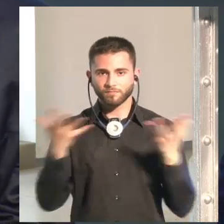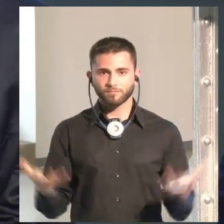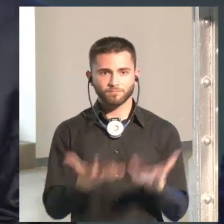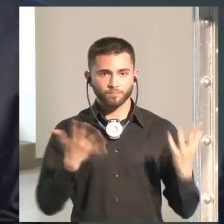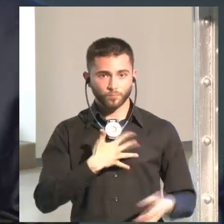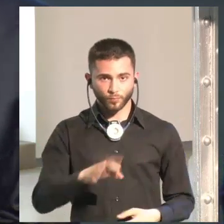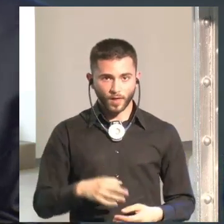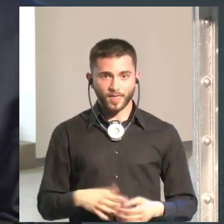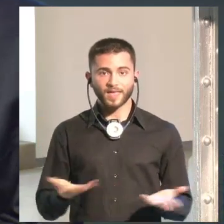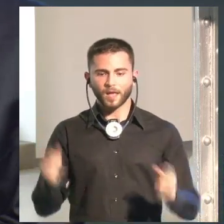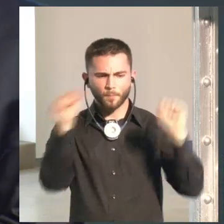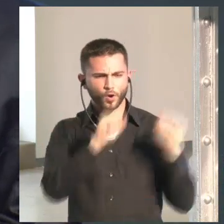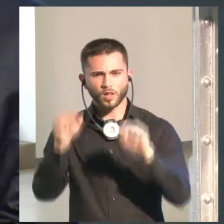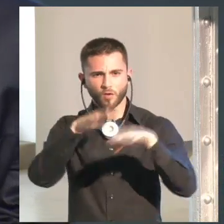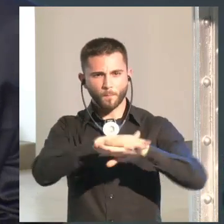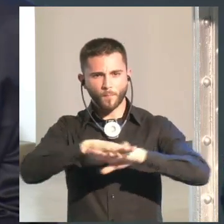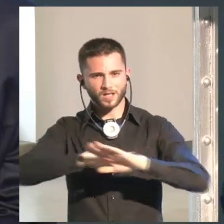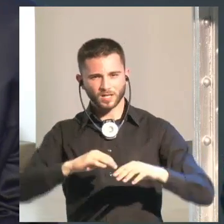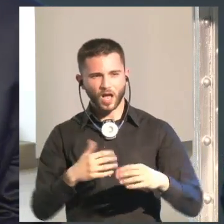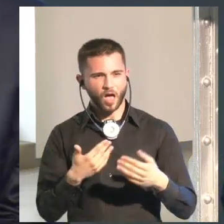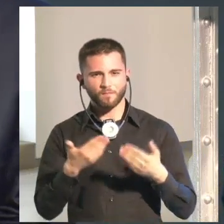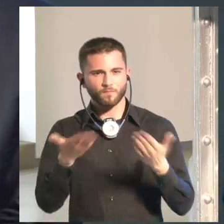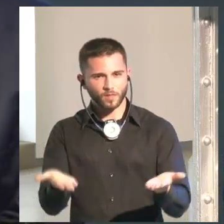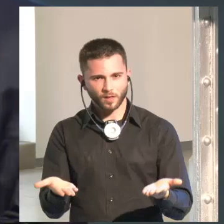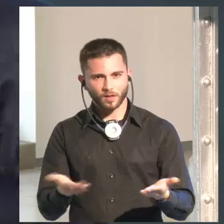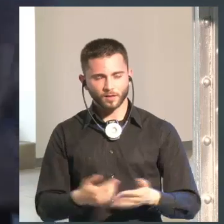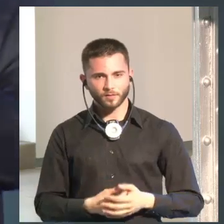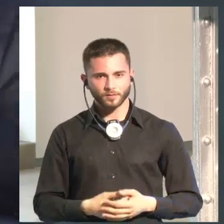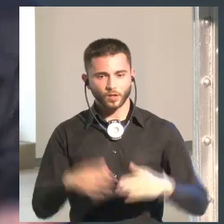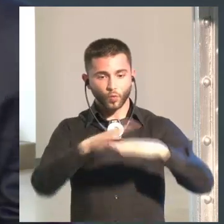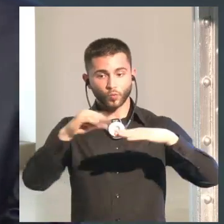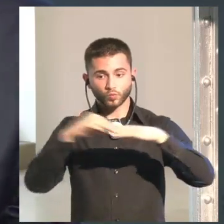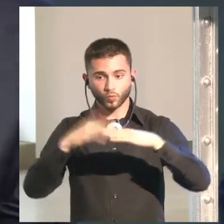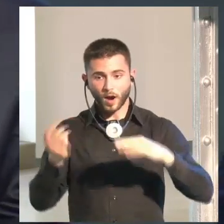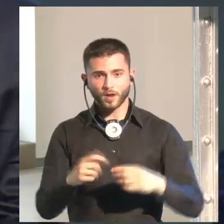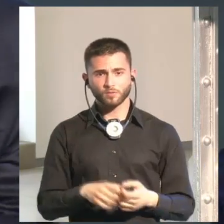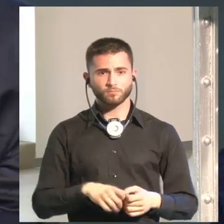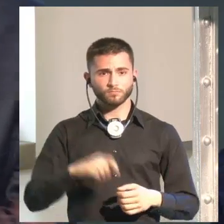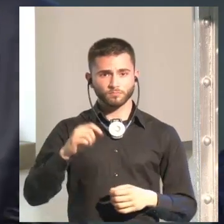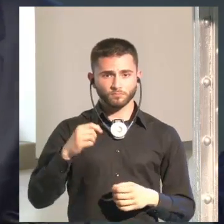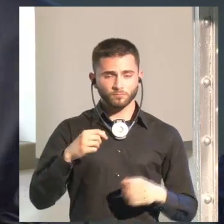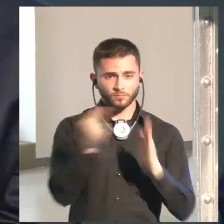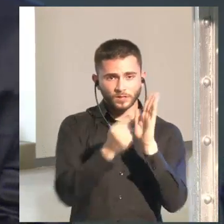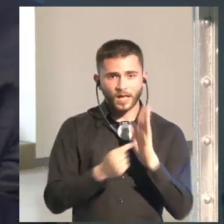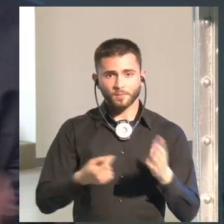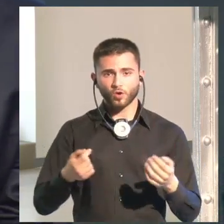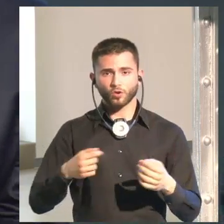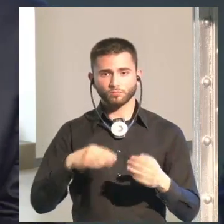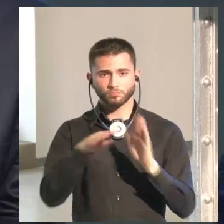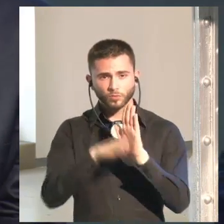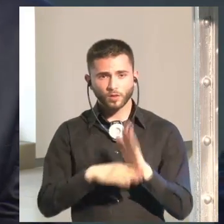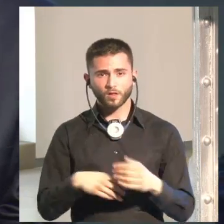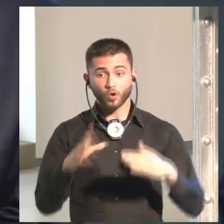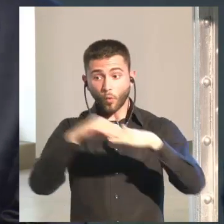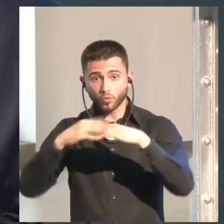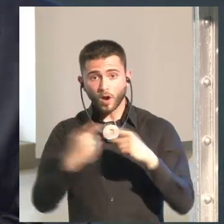que le dé cierta protección básica, ¿verdad? Que cada usuario, por ejemplo, más allá de los términos y condiciones o el servicio que utiliza, cada